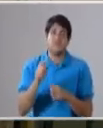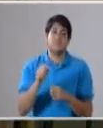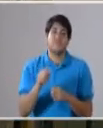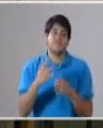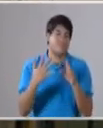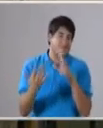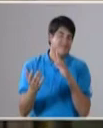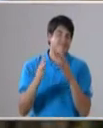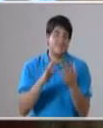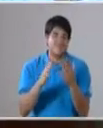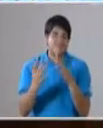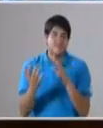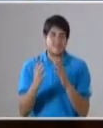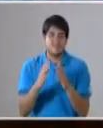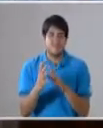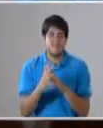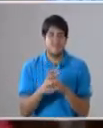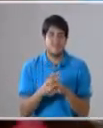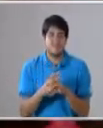más o menos,